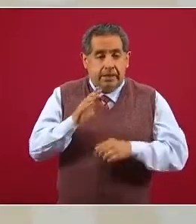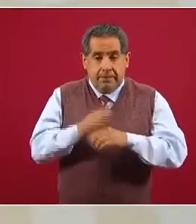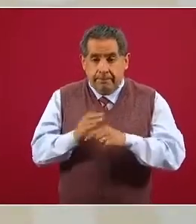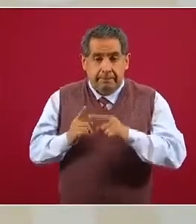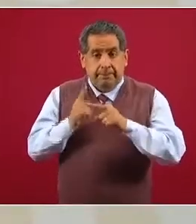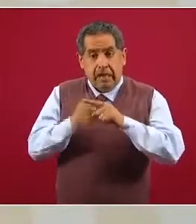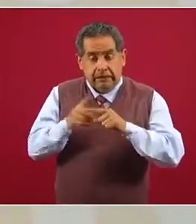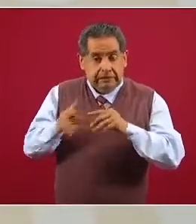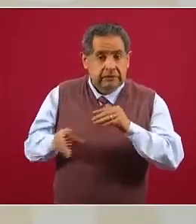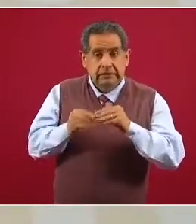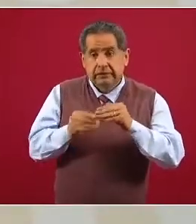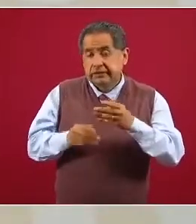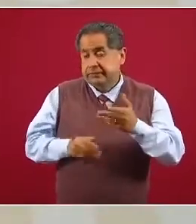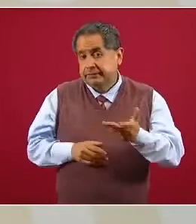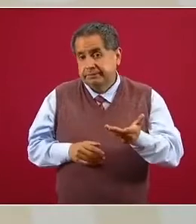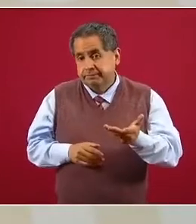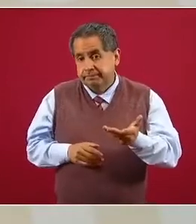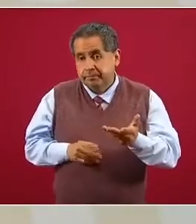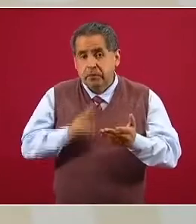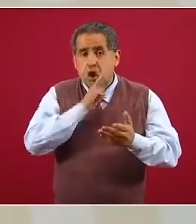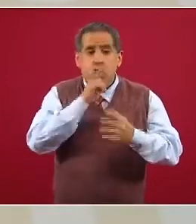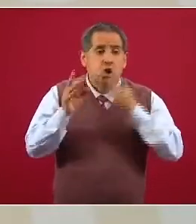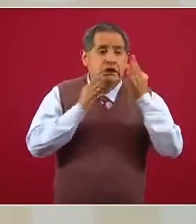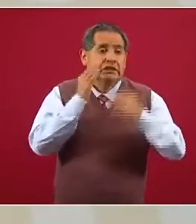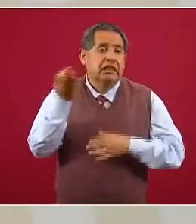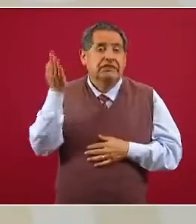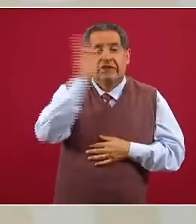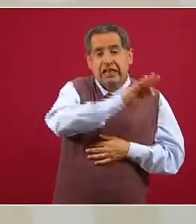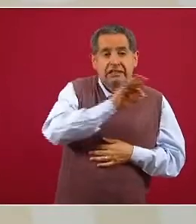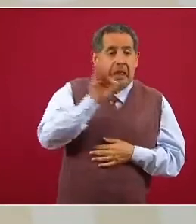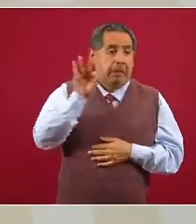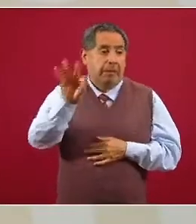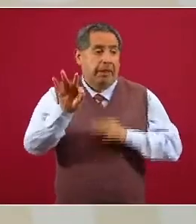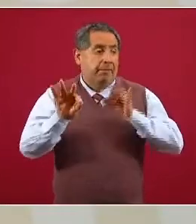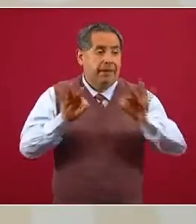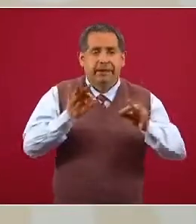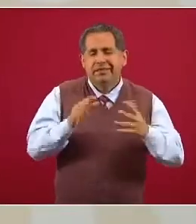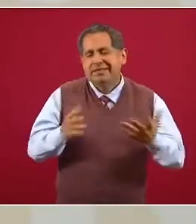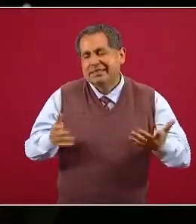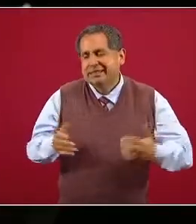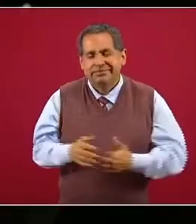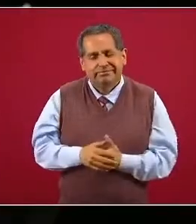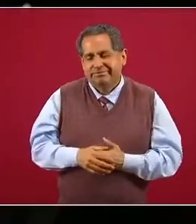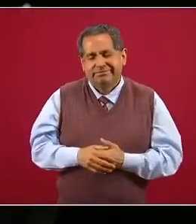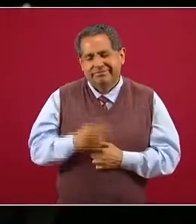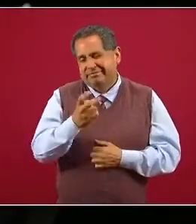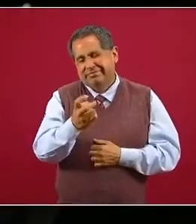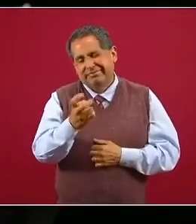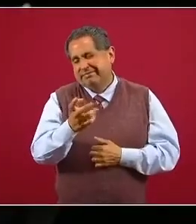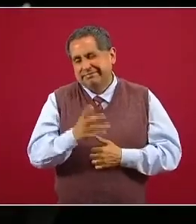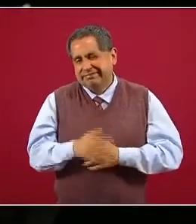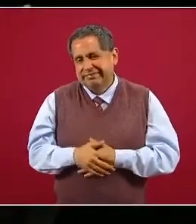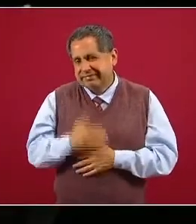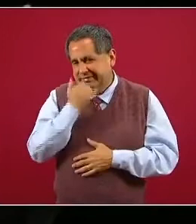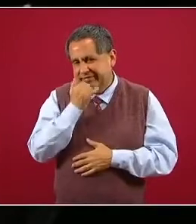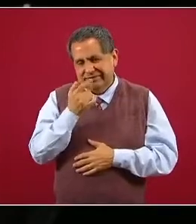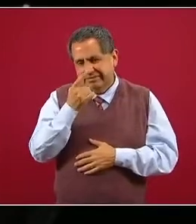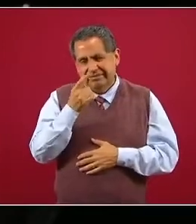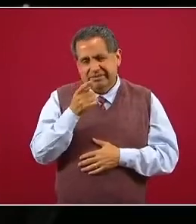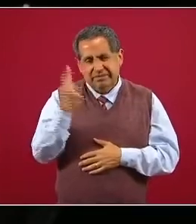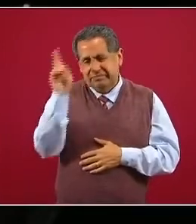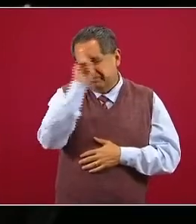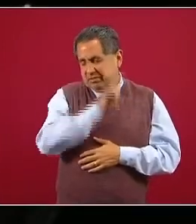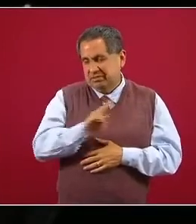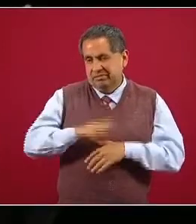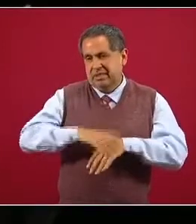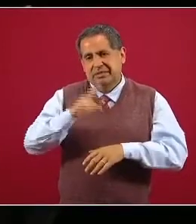le aunamos noticias falsas y esto es o puede puede tener consecuencias